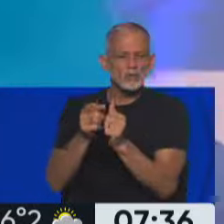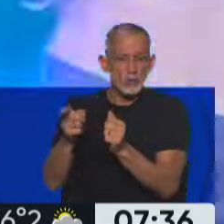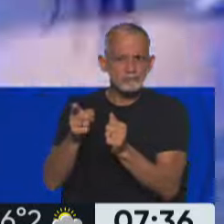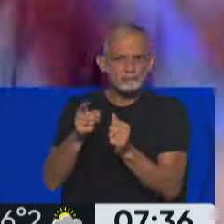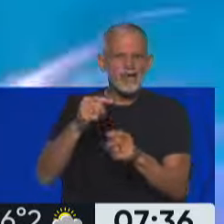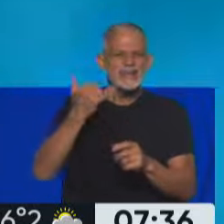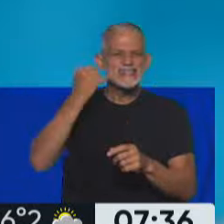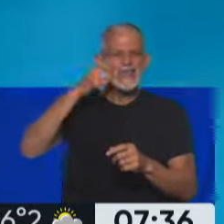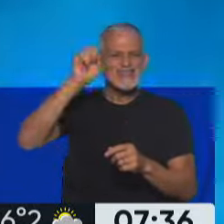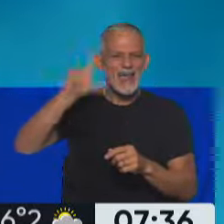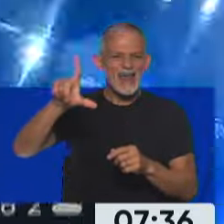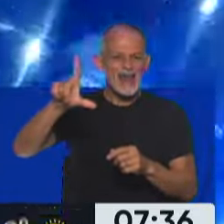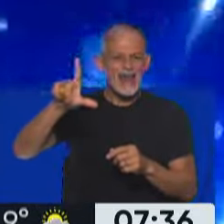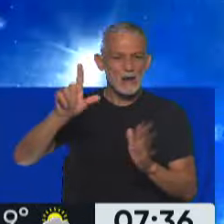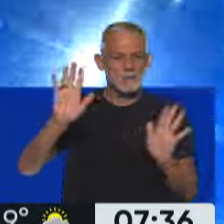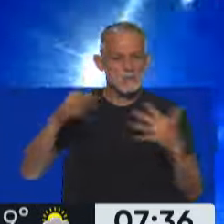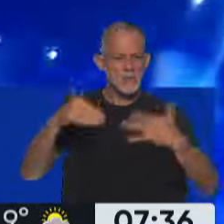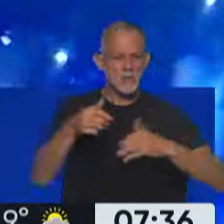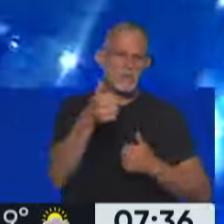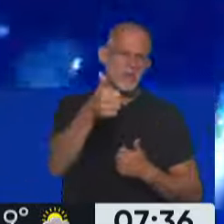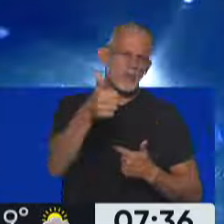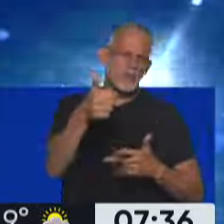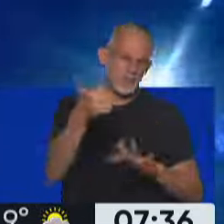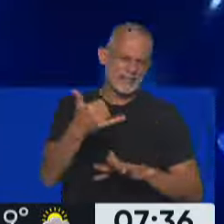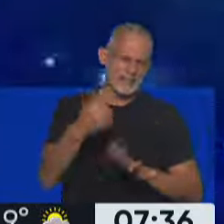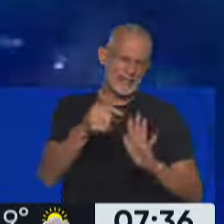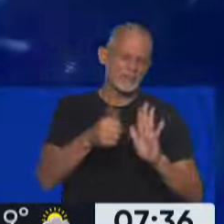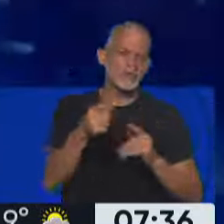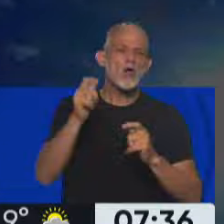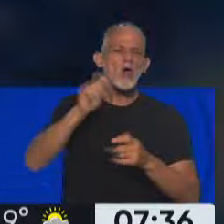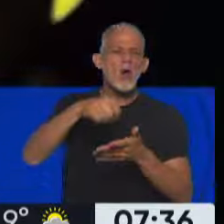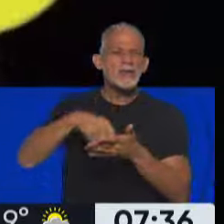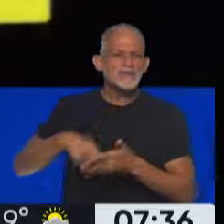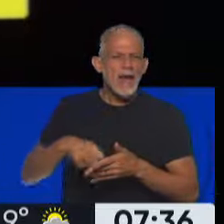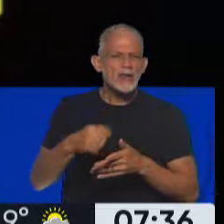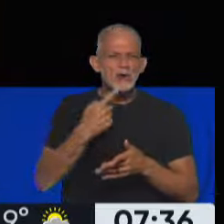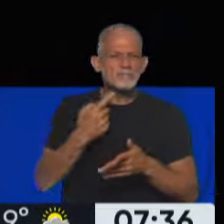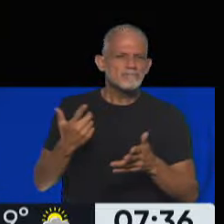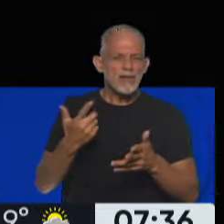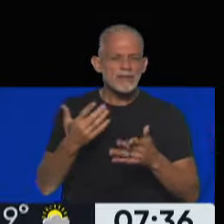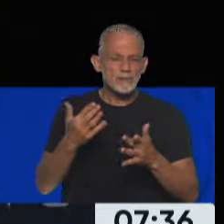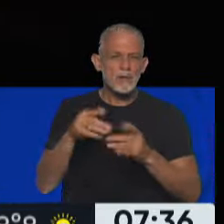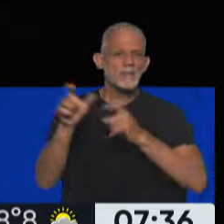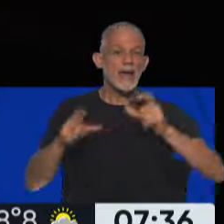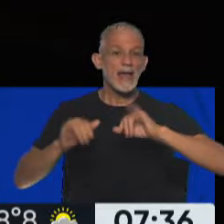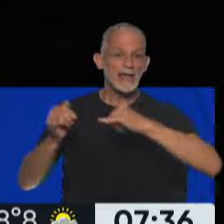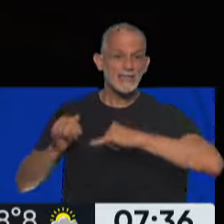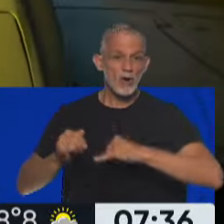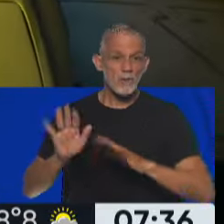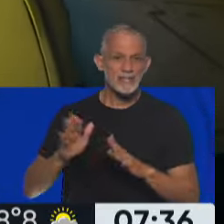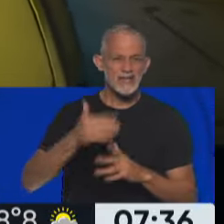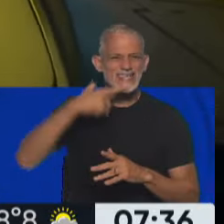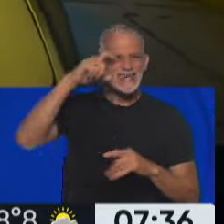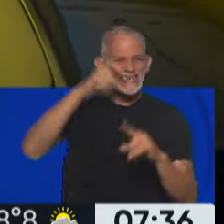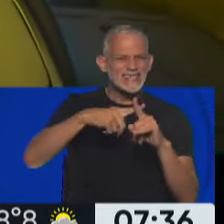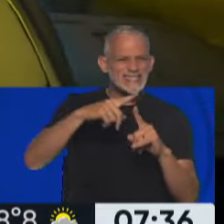viendo, además de los muchísimos likes que tiene, sí, muchos comentarios que dicen: sí, para la gente joven esto de que sexo es la moda